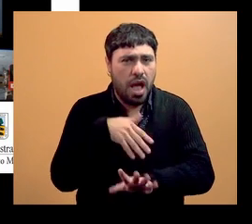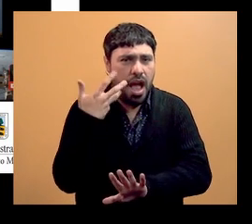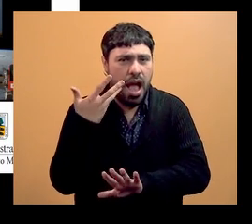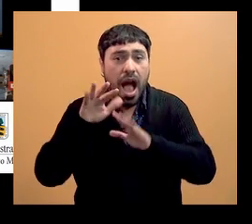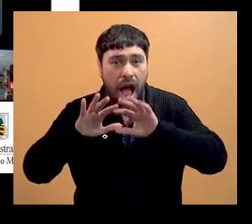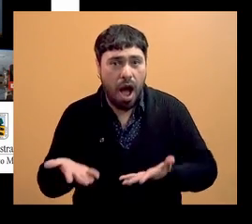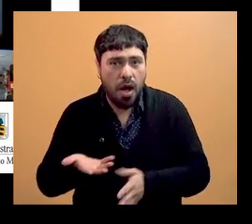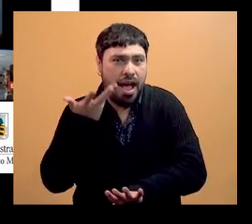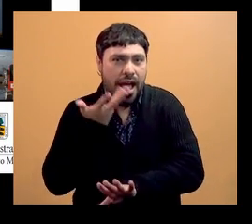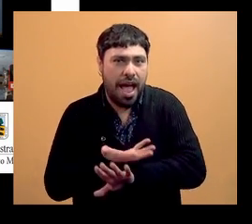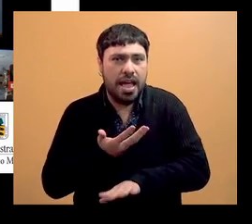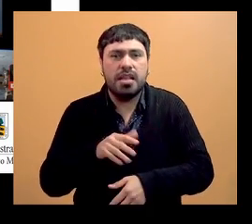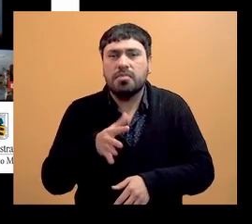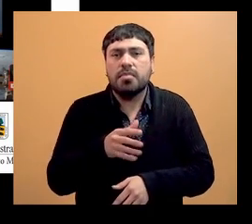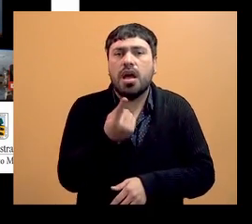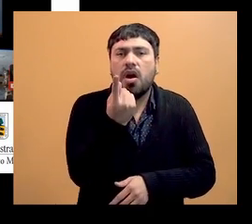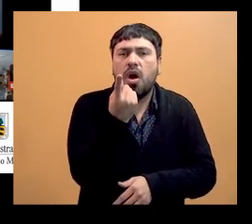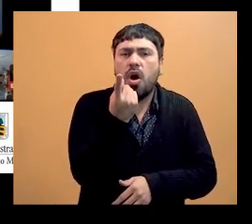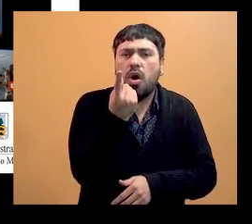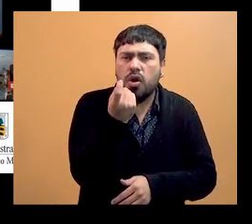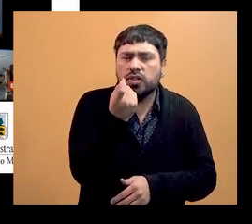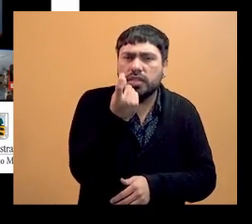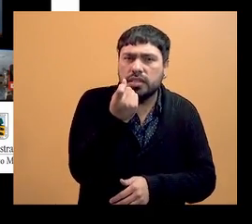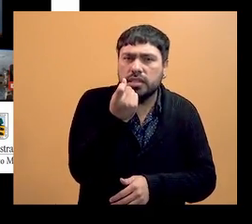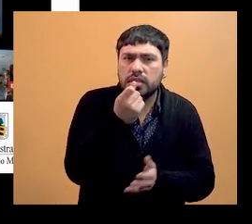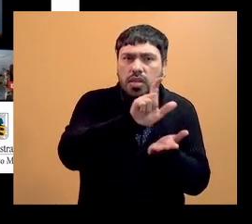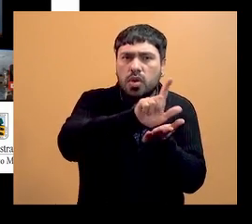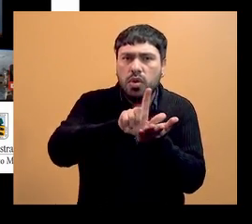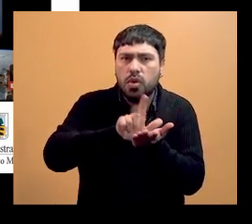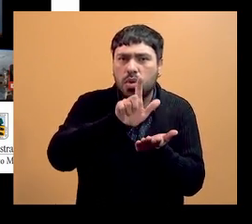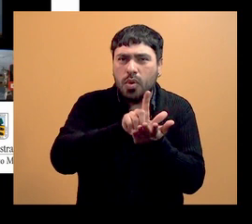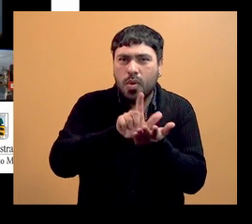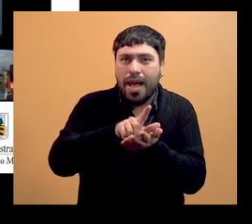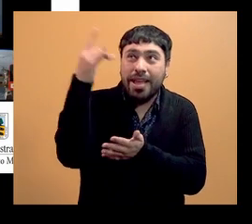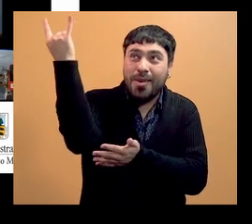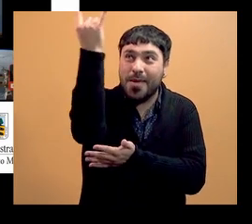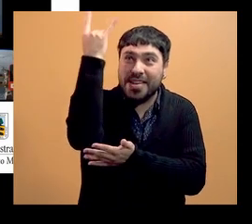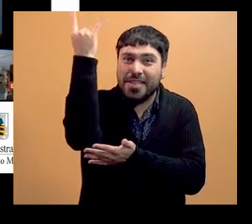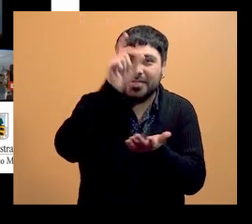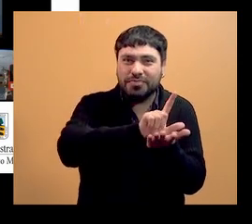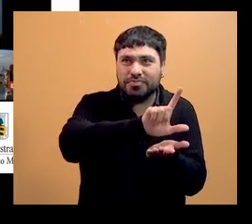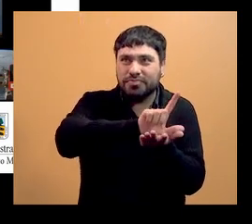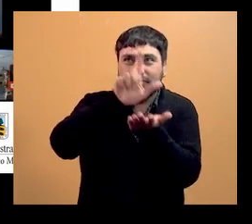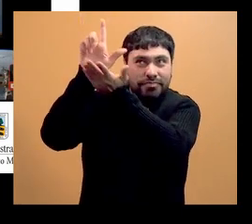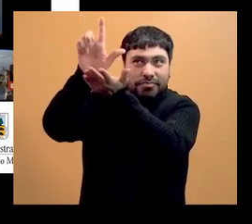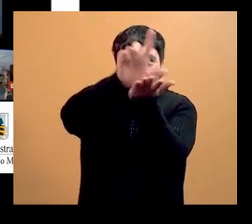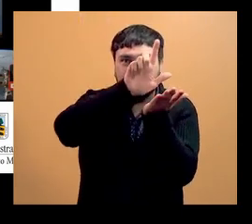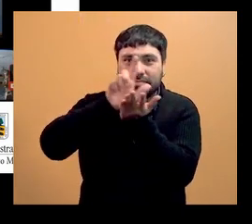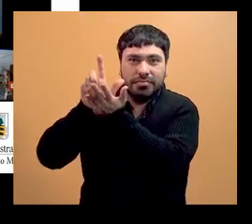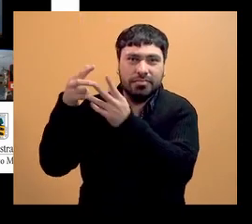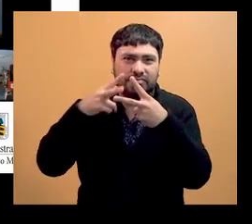actualmente. Algunas de ellas han sido dadas de baja durante las últimas décadas, por lo tanto